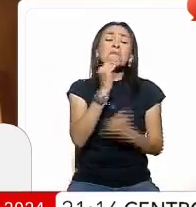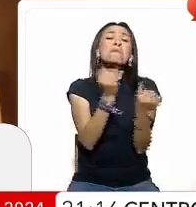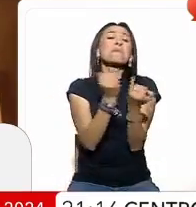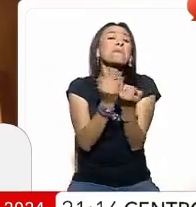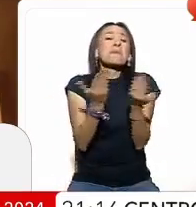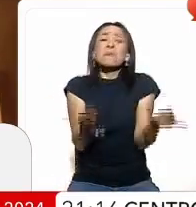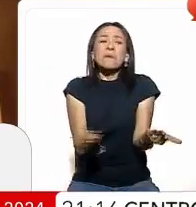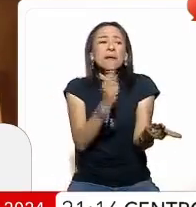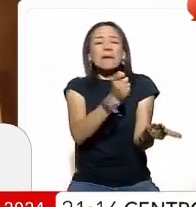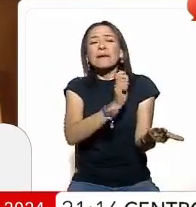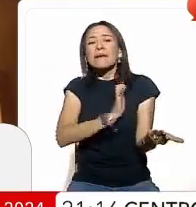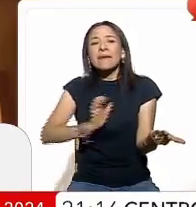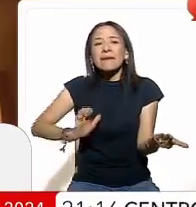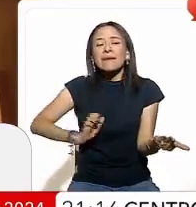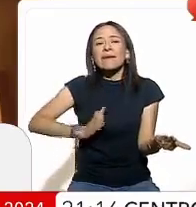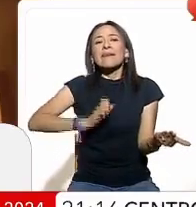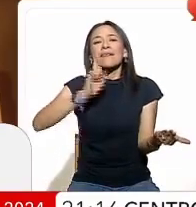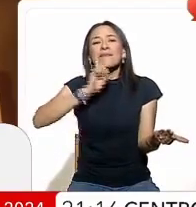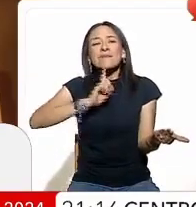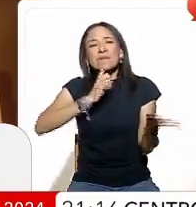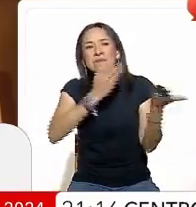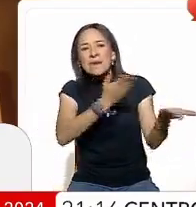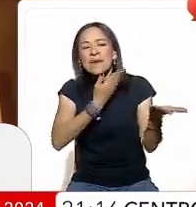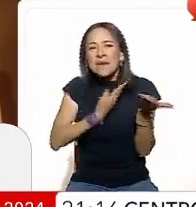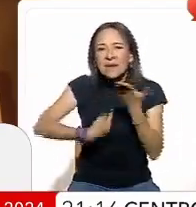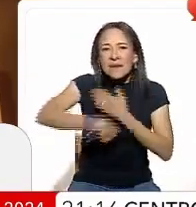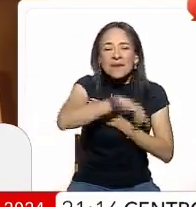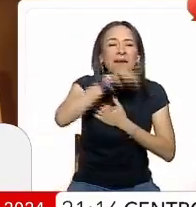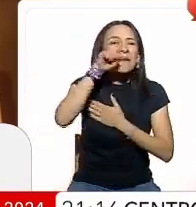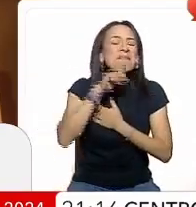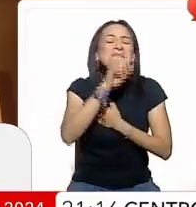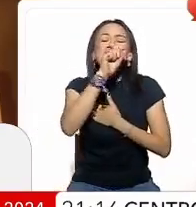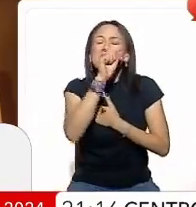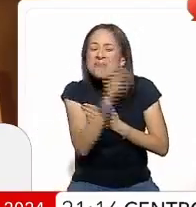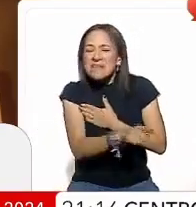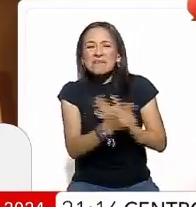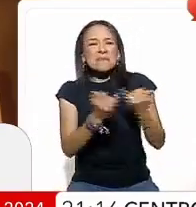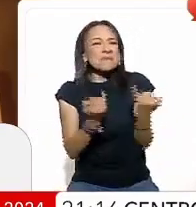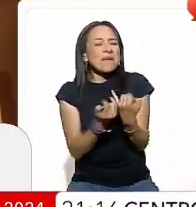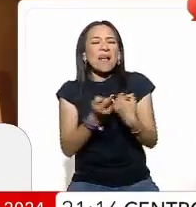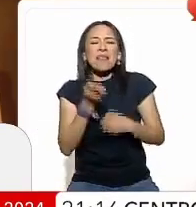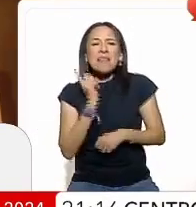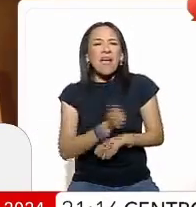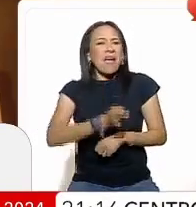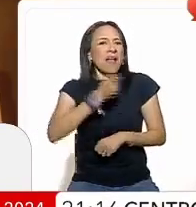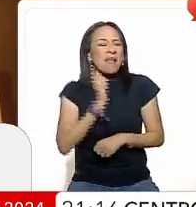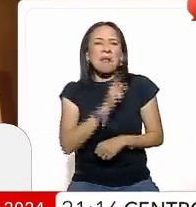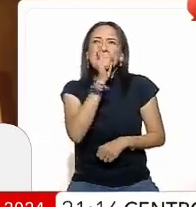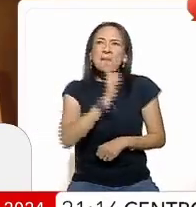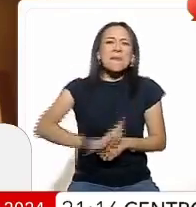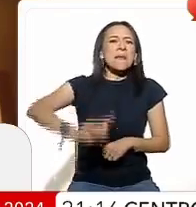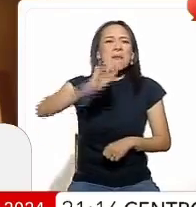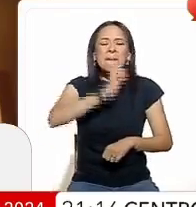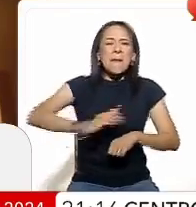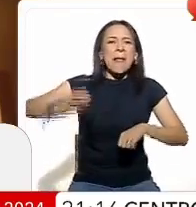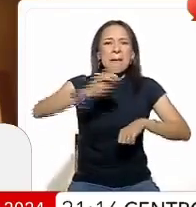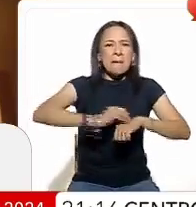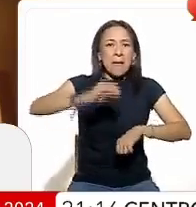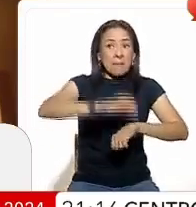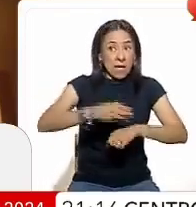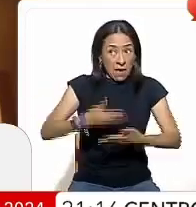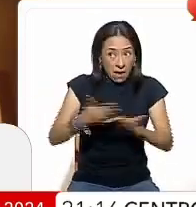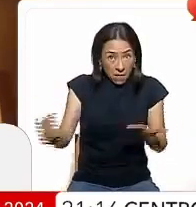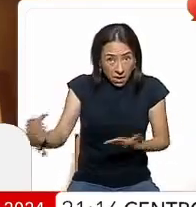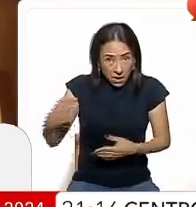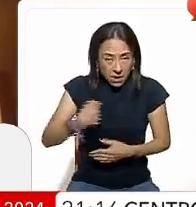Claudia Sheinbaum, todos los días decían mentiras. Bueno, pero aquí fueron más allá, muy agresivos,